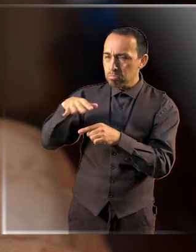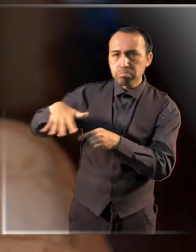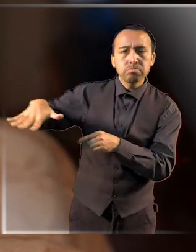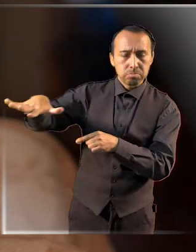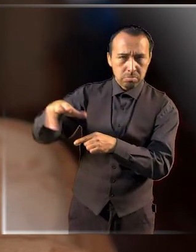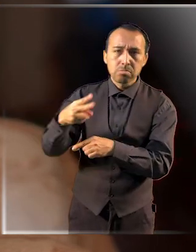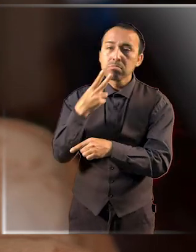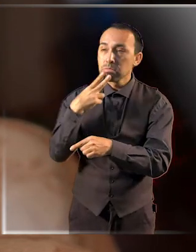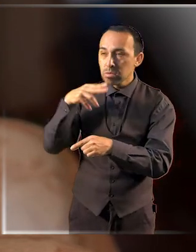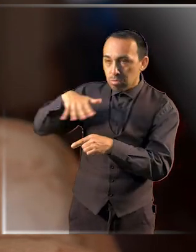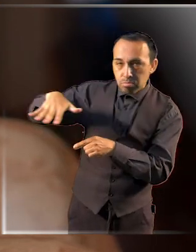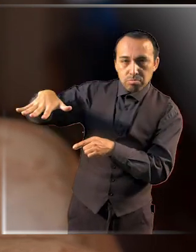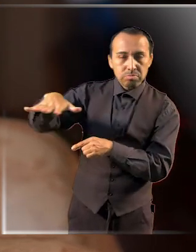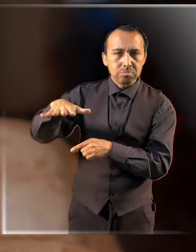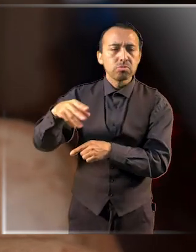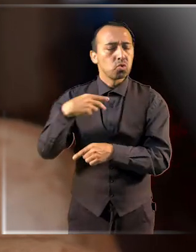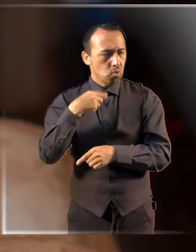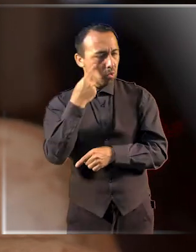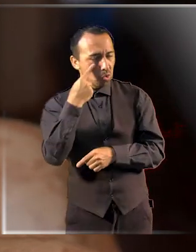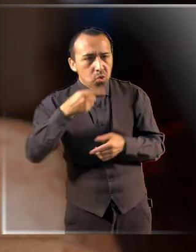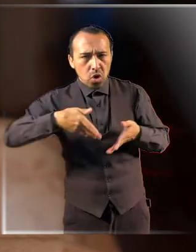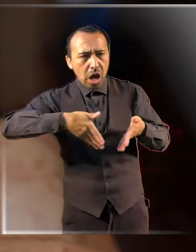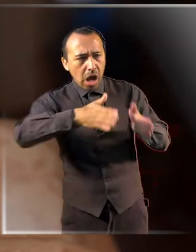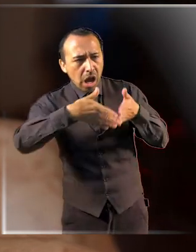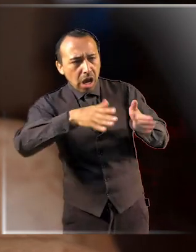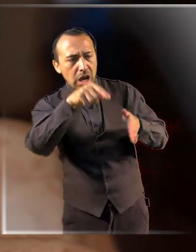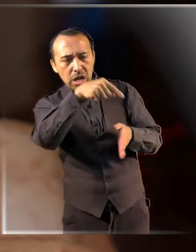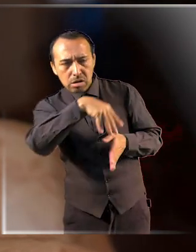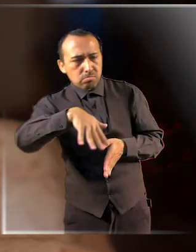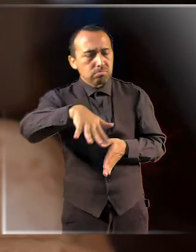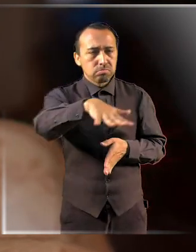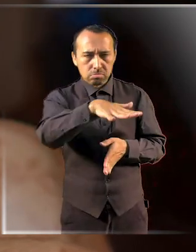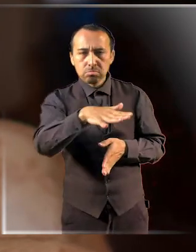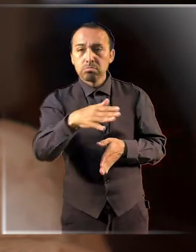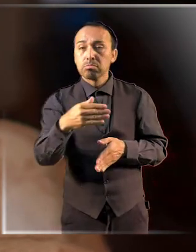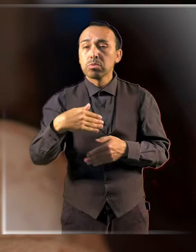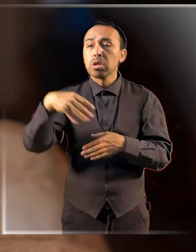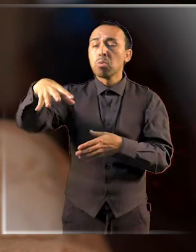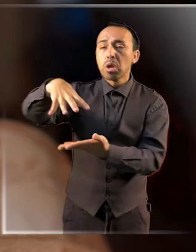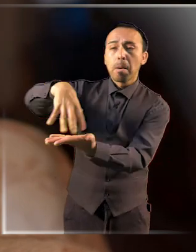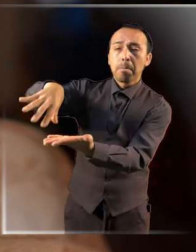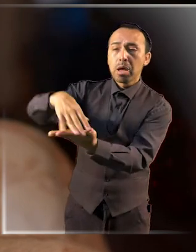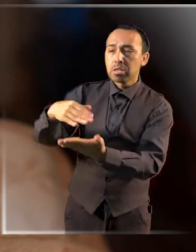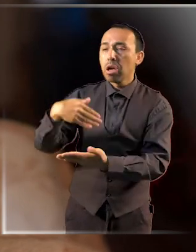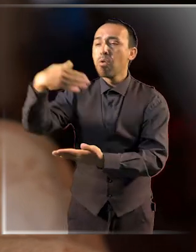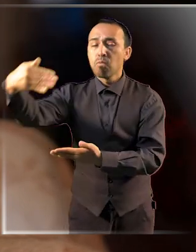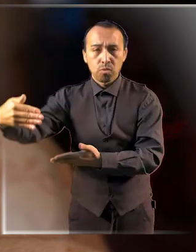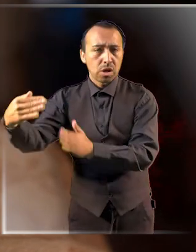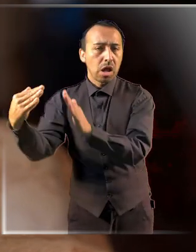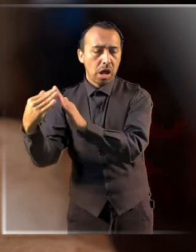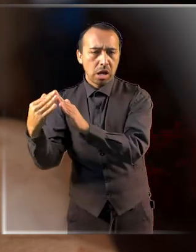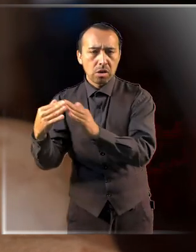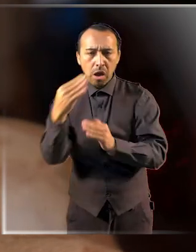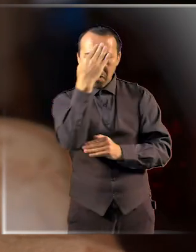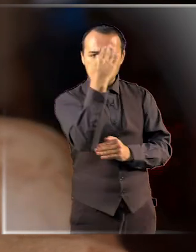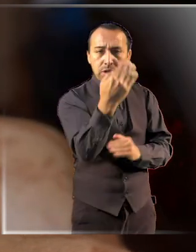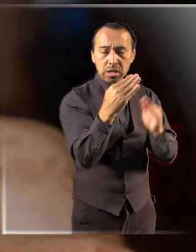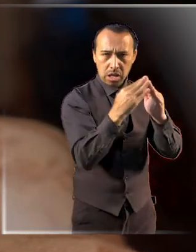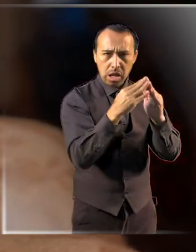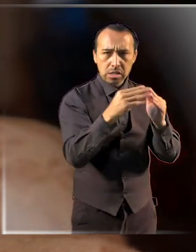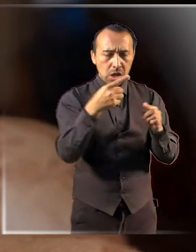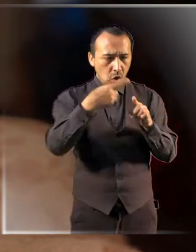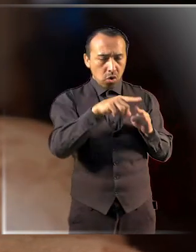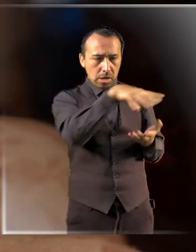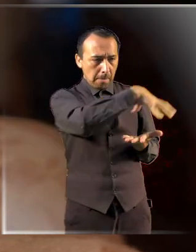otro primo también. Conozco la calle de acá, tengo una plaza acá afuera, otra al frente, otra acá